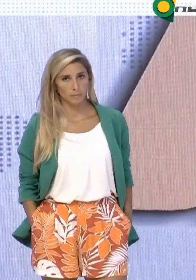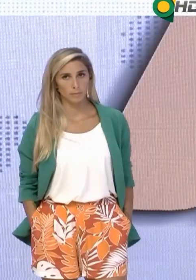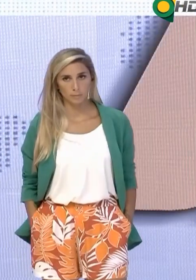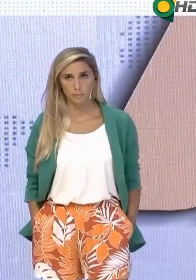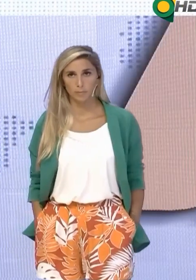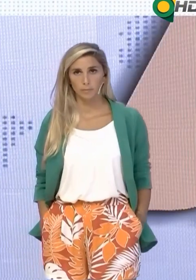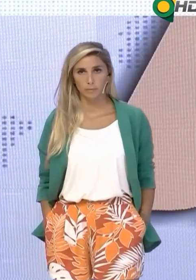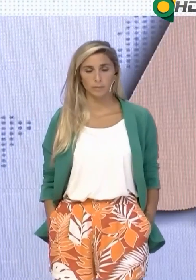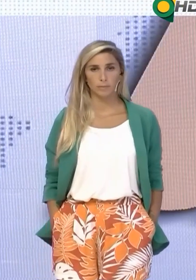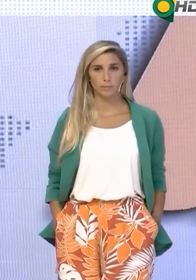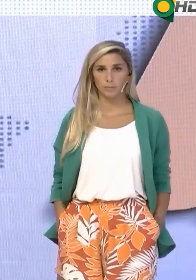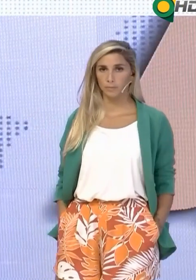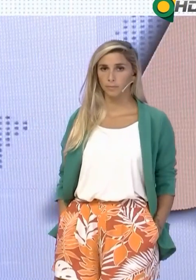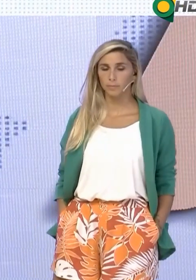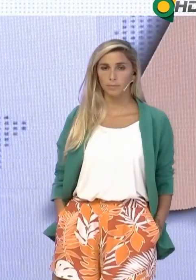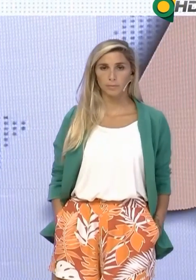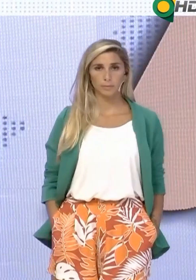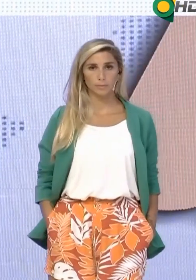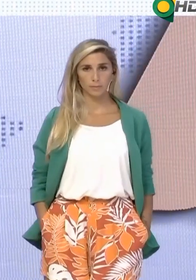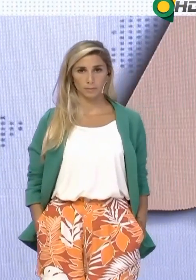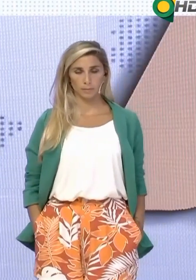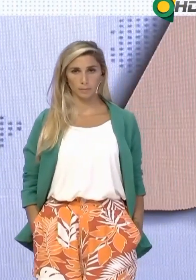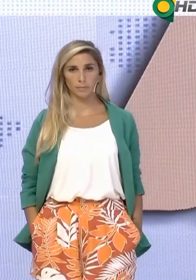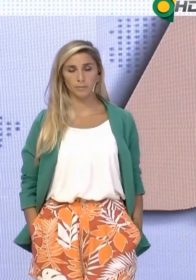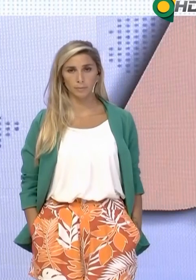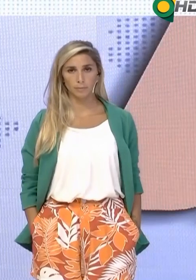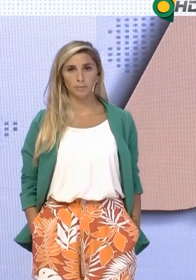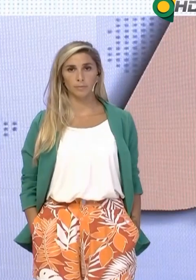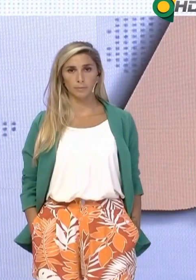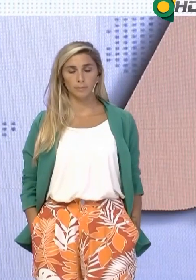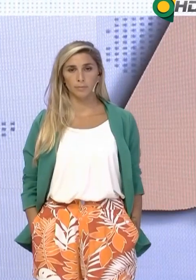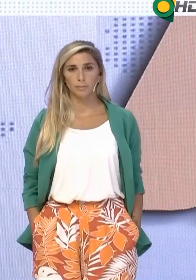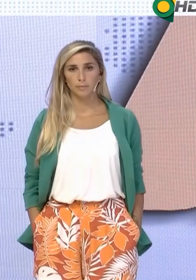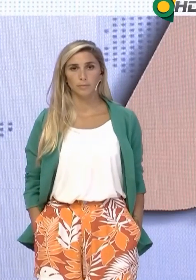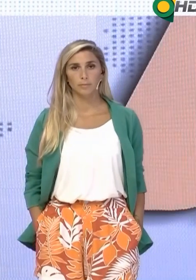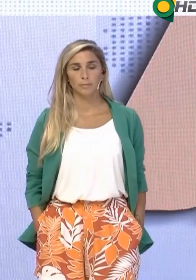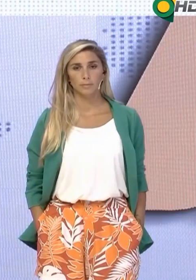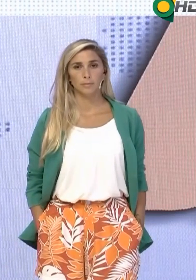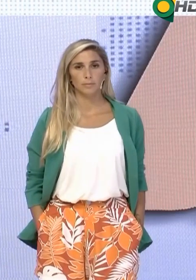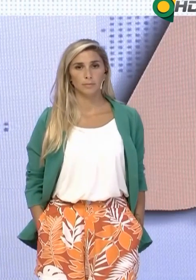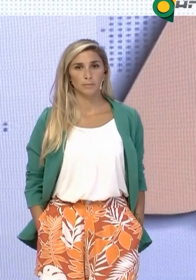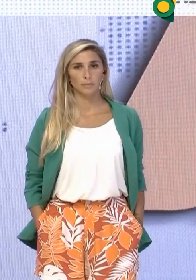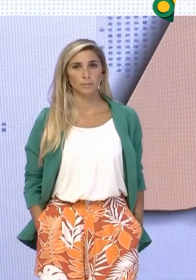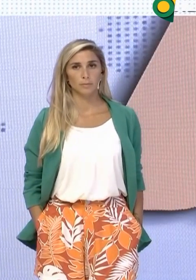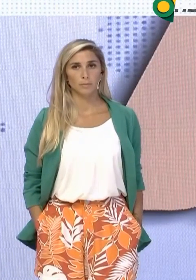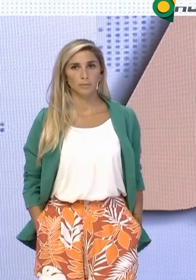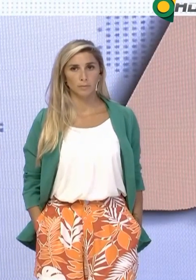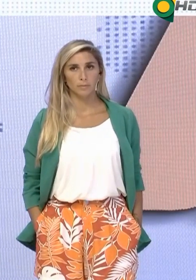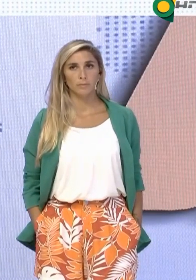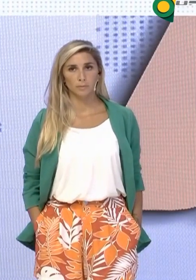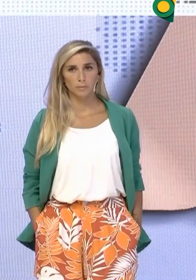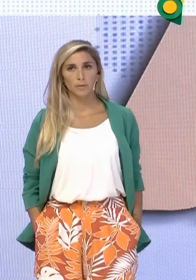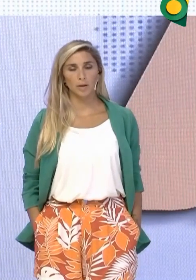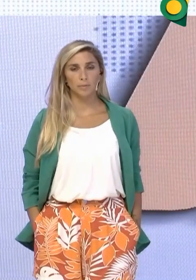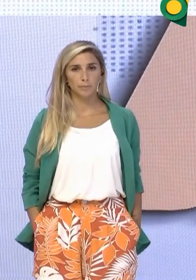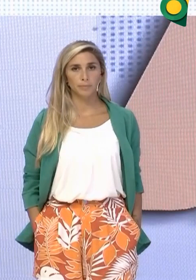pensarlas 10 segundos, nada más que eso, podemos darnos cuenta que estamos siendo inducidos a un